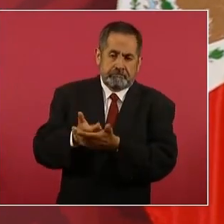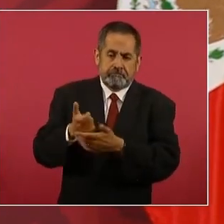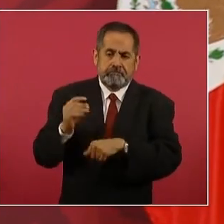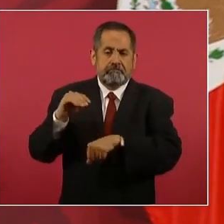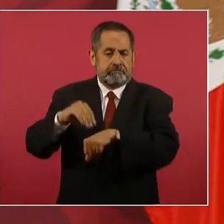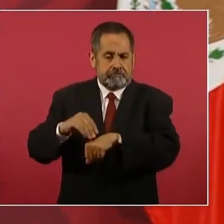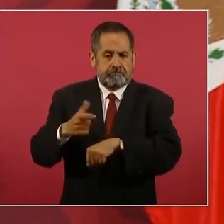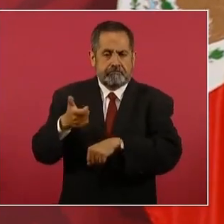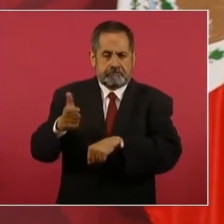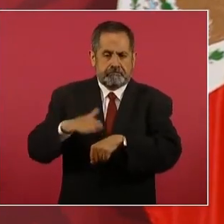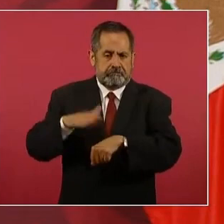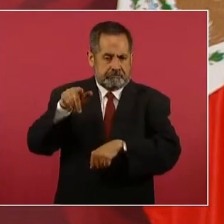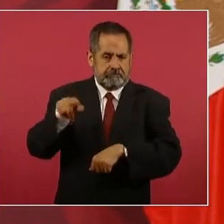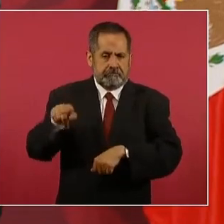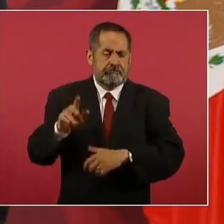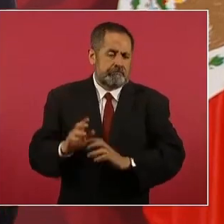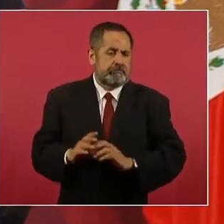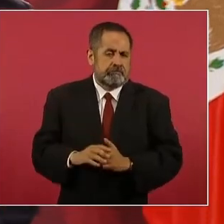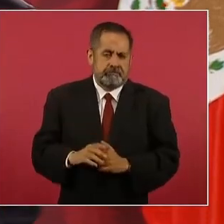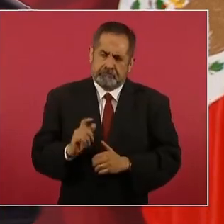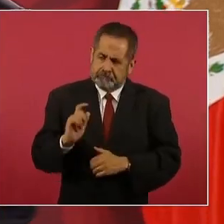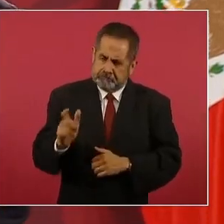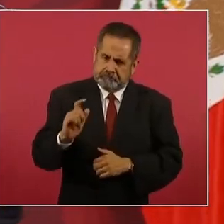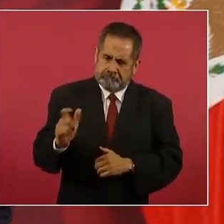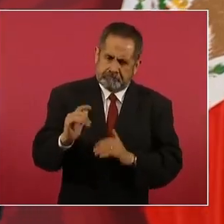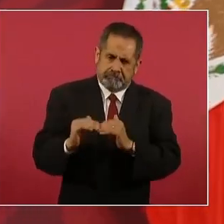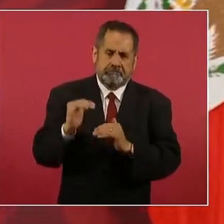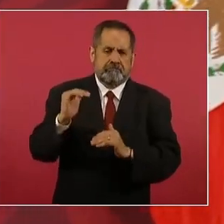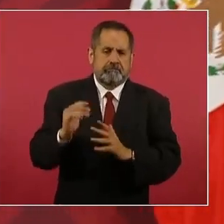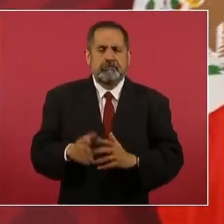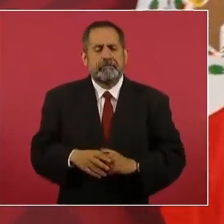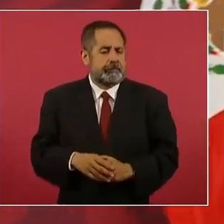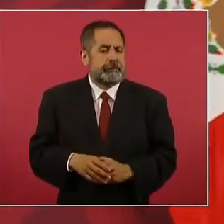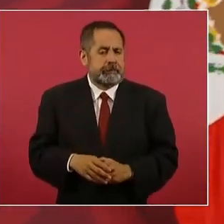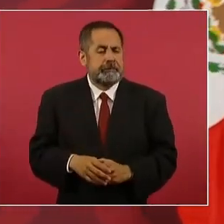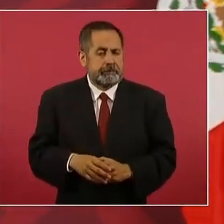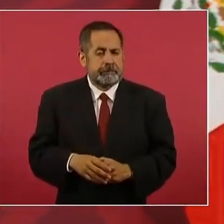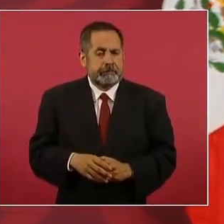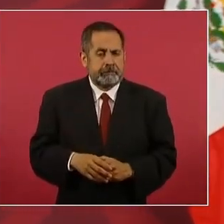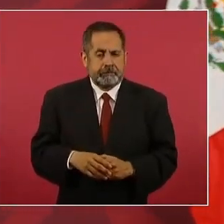continuar con los